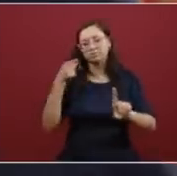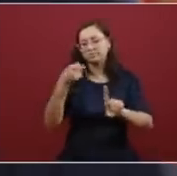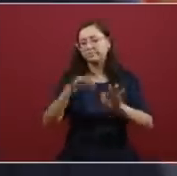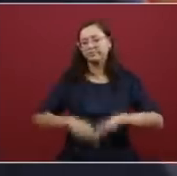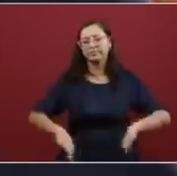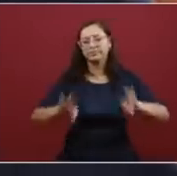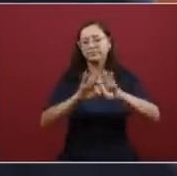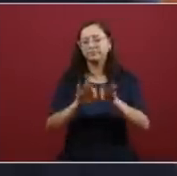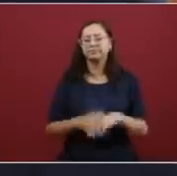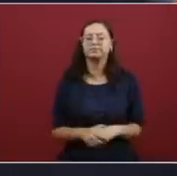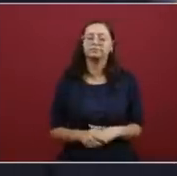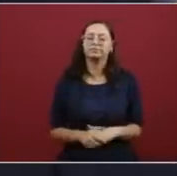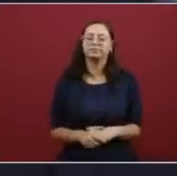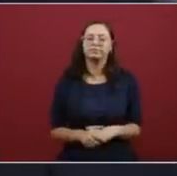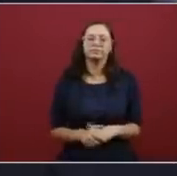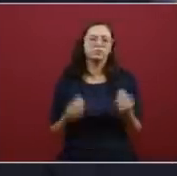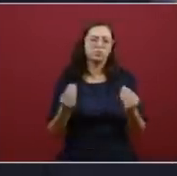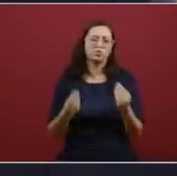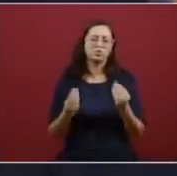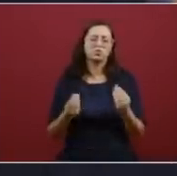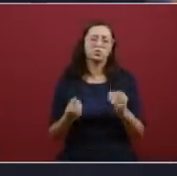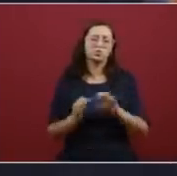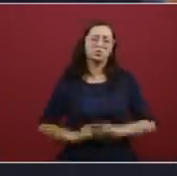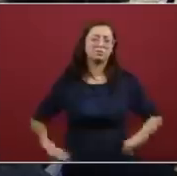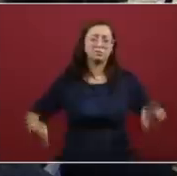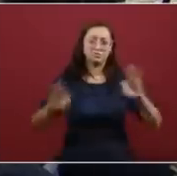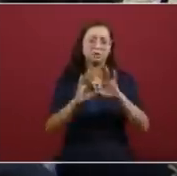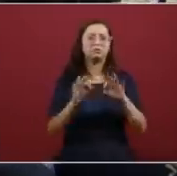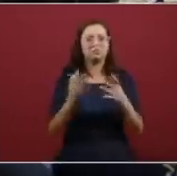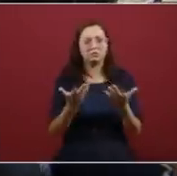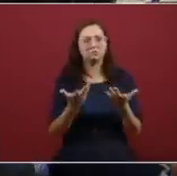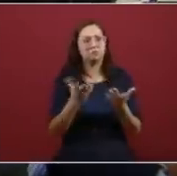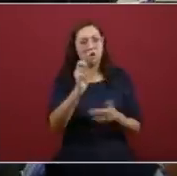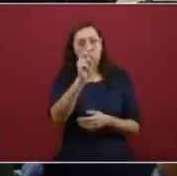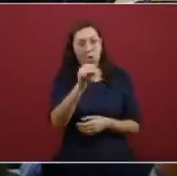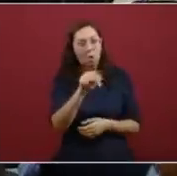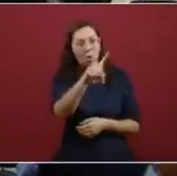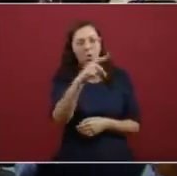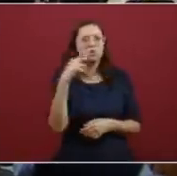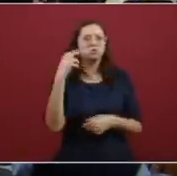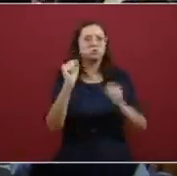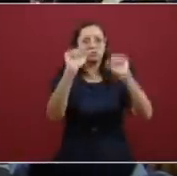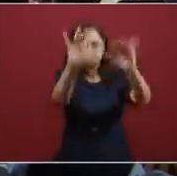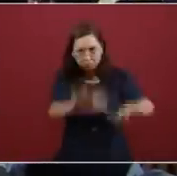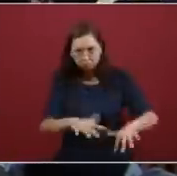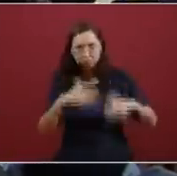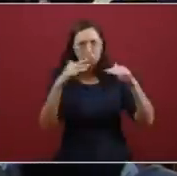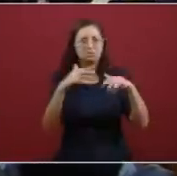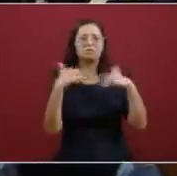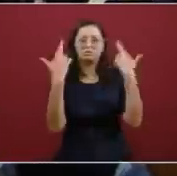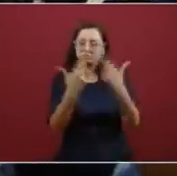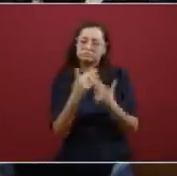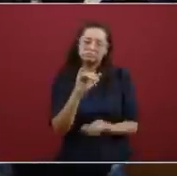Es importantísima la ONU, estas reuniones